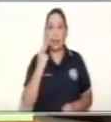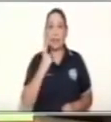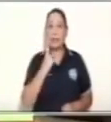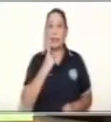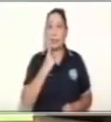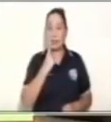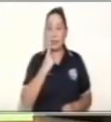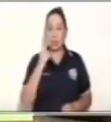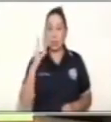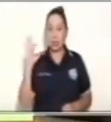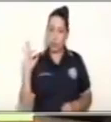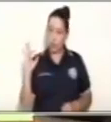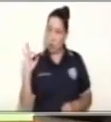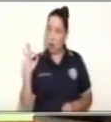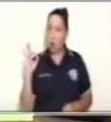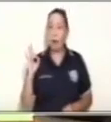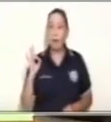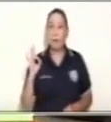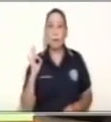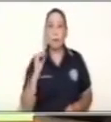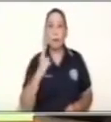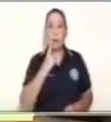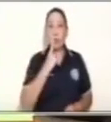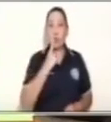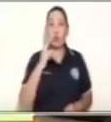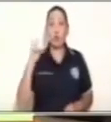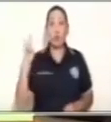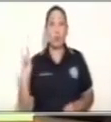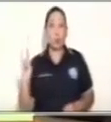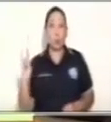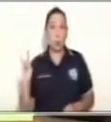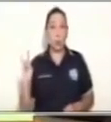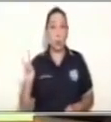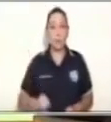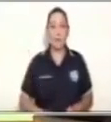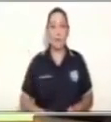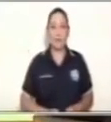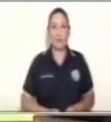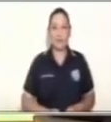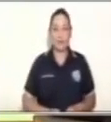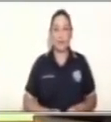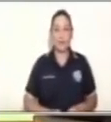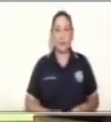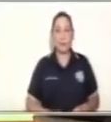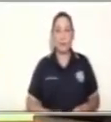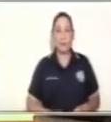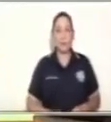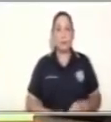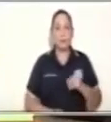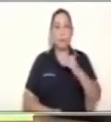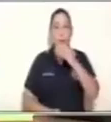si, so y su.